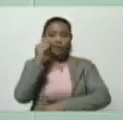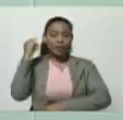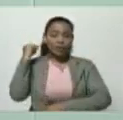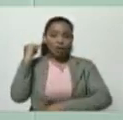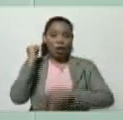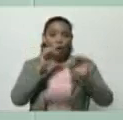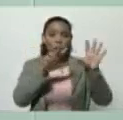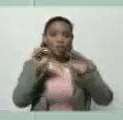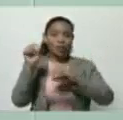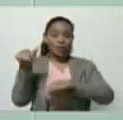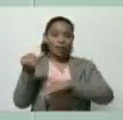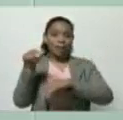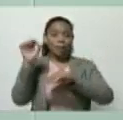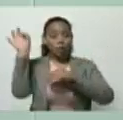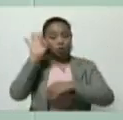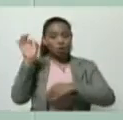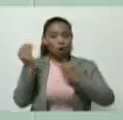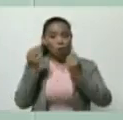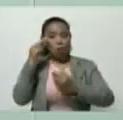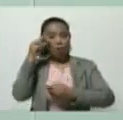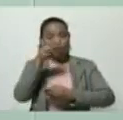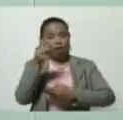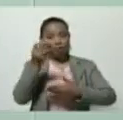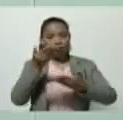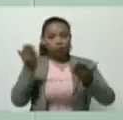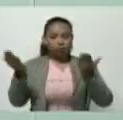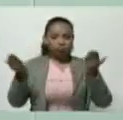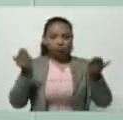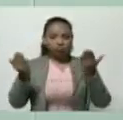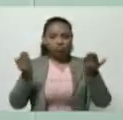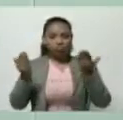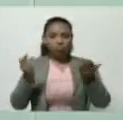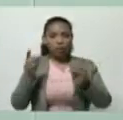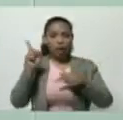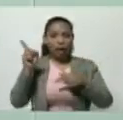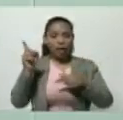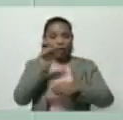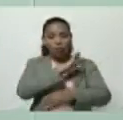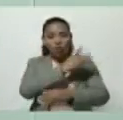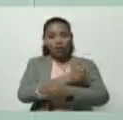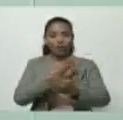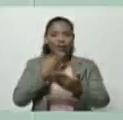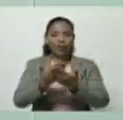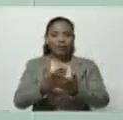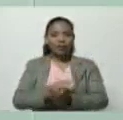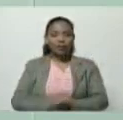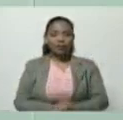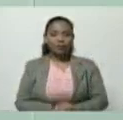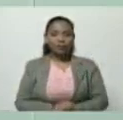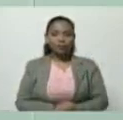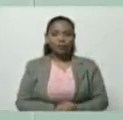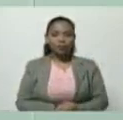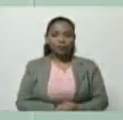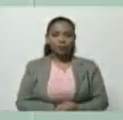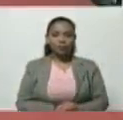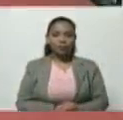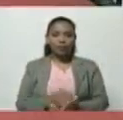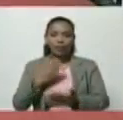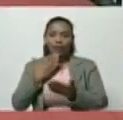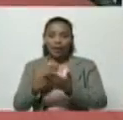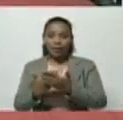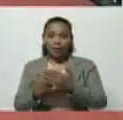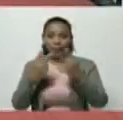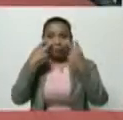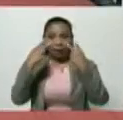un 80%, ¿cómo ve la correlación en cuanto a esa fuerza? Gracias. Gracias, Melanie.